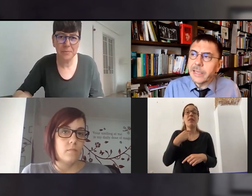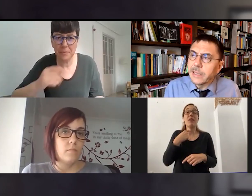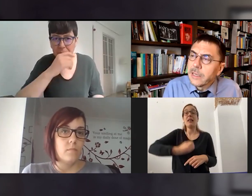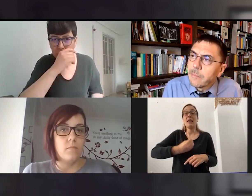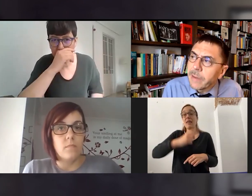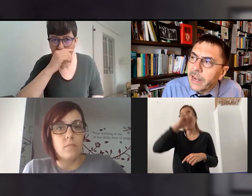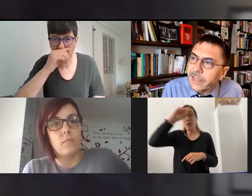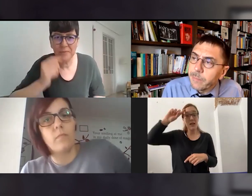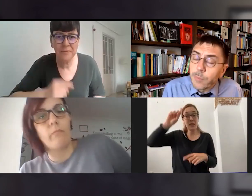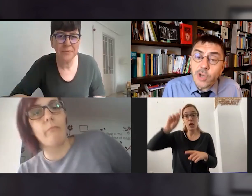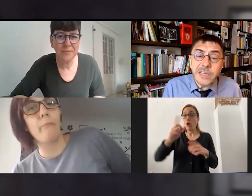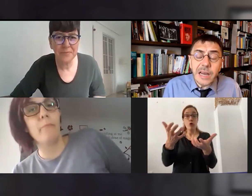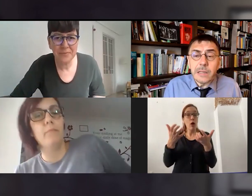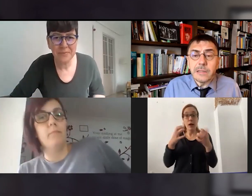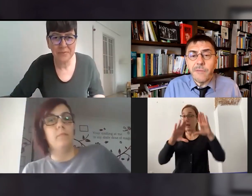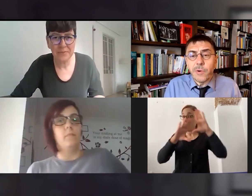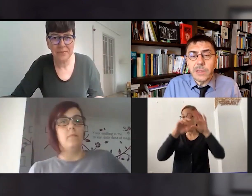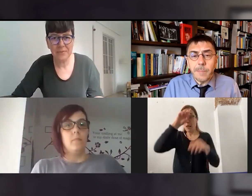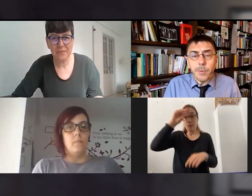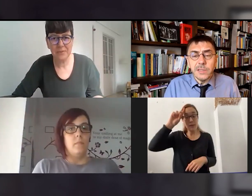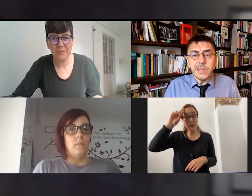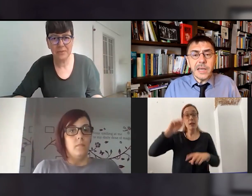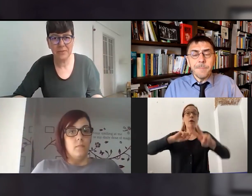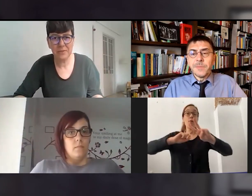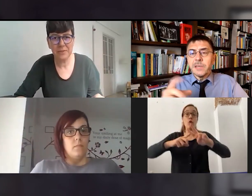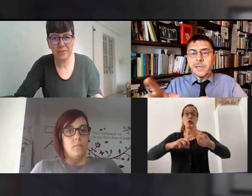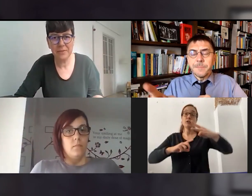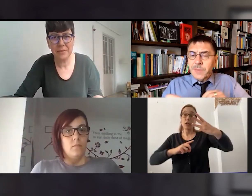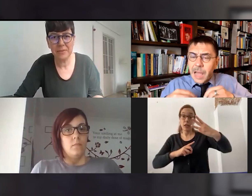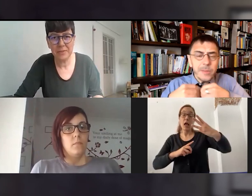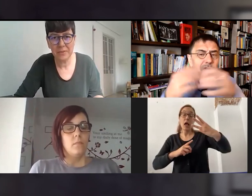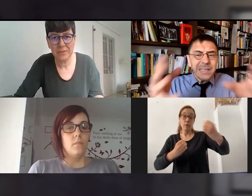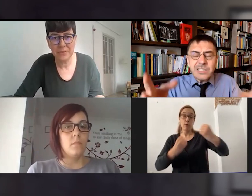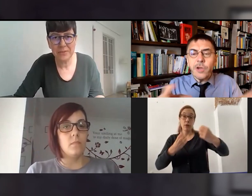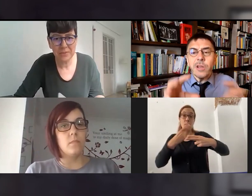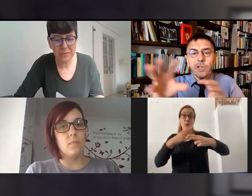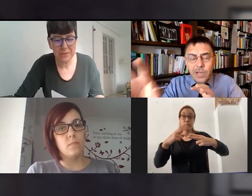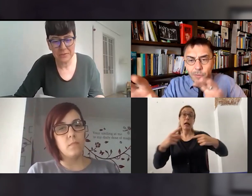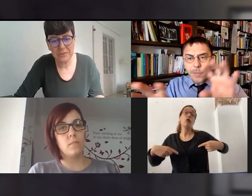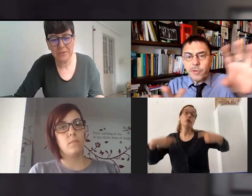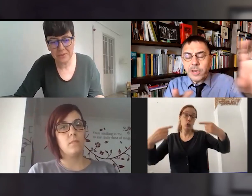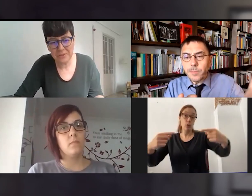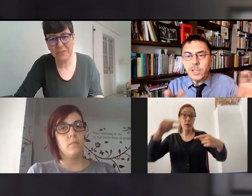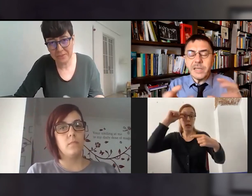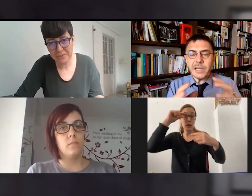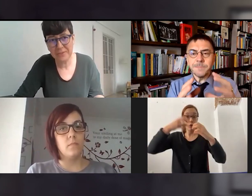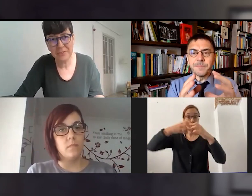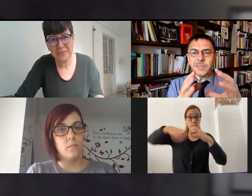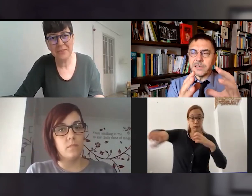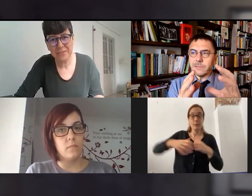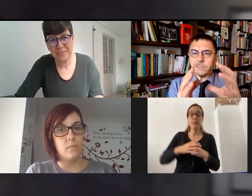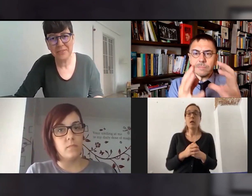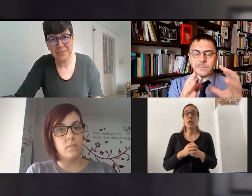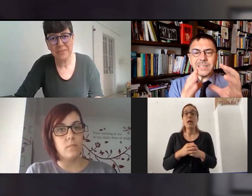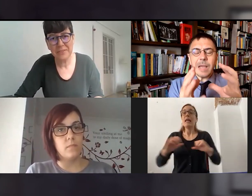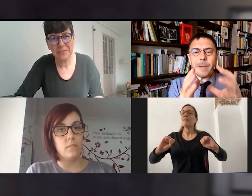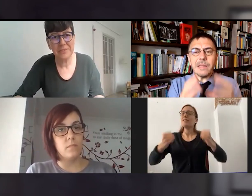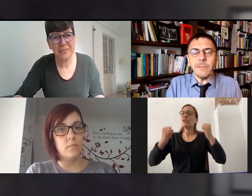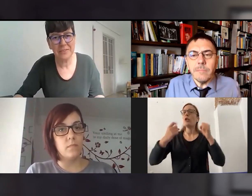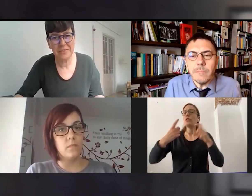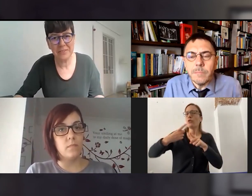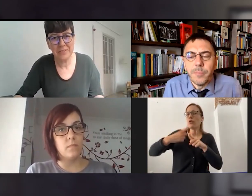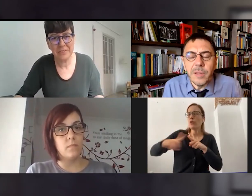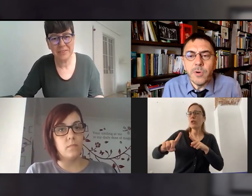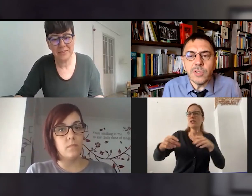y para que Vox sea la tercera fuerza política. Ha habido tensiones de otras formaciones políticas. ¿Es